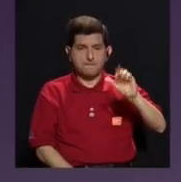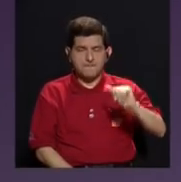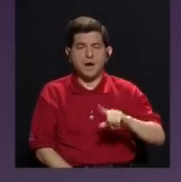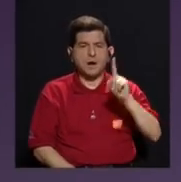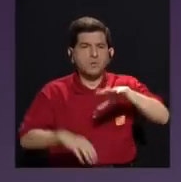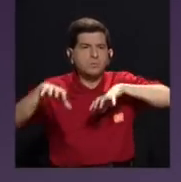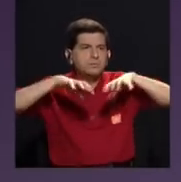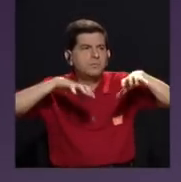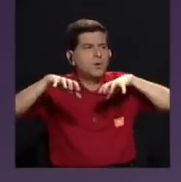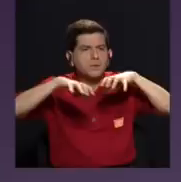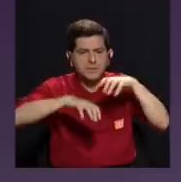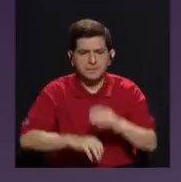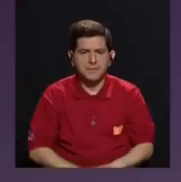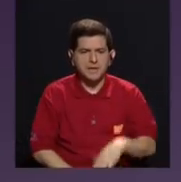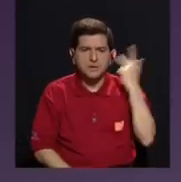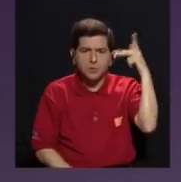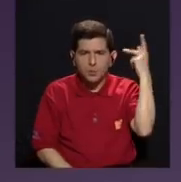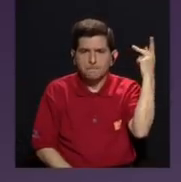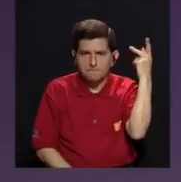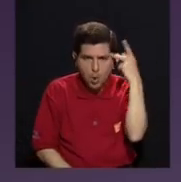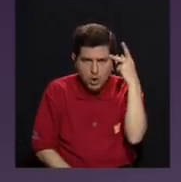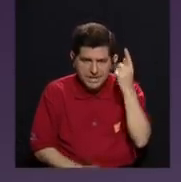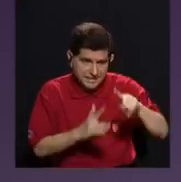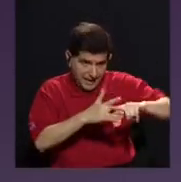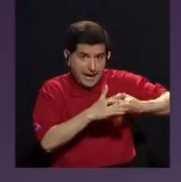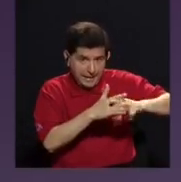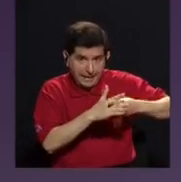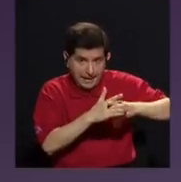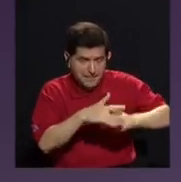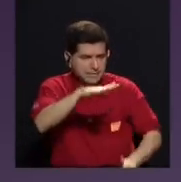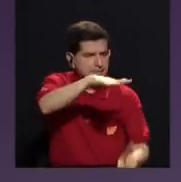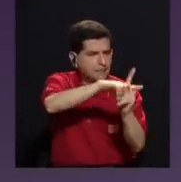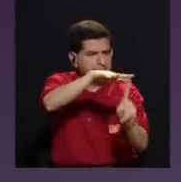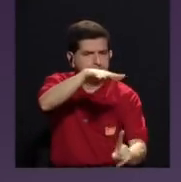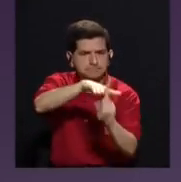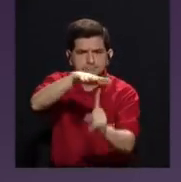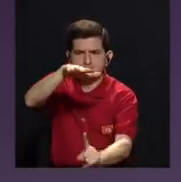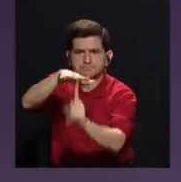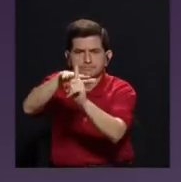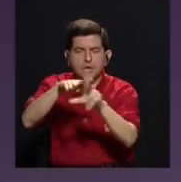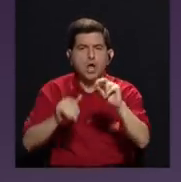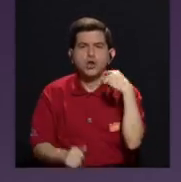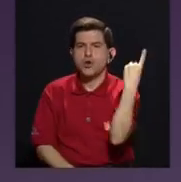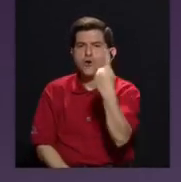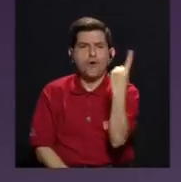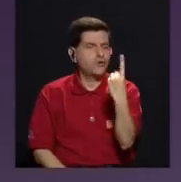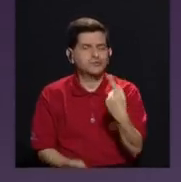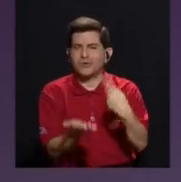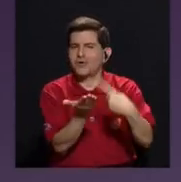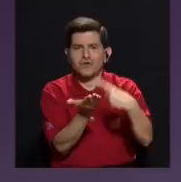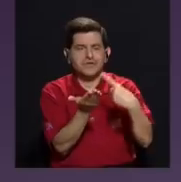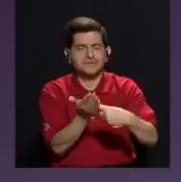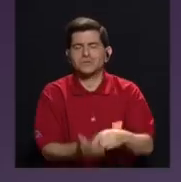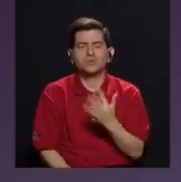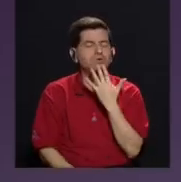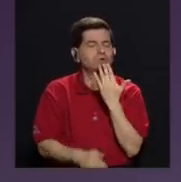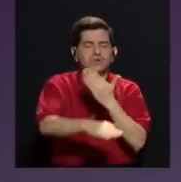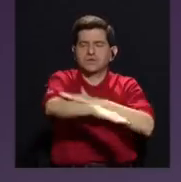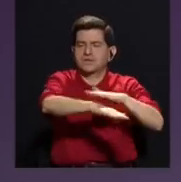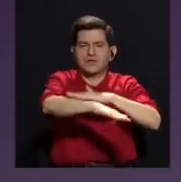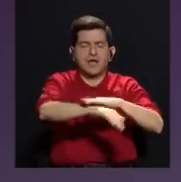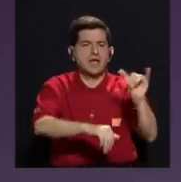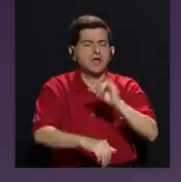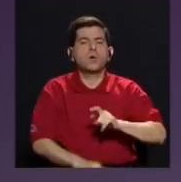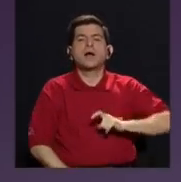movimiento político o una herramienta política de visibilización que no es únicamente discute el tema racial también discute el